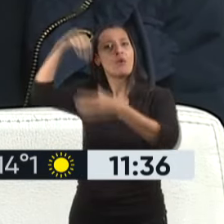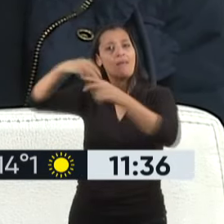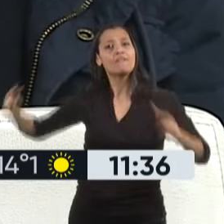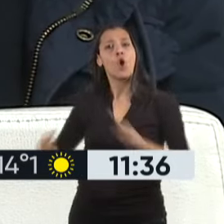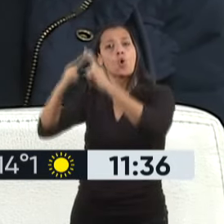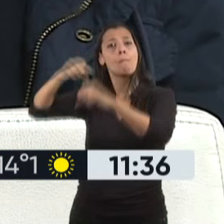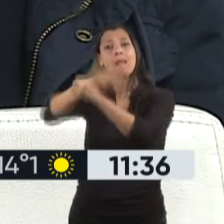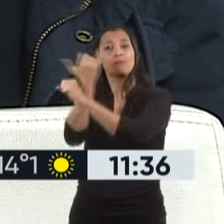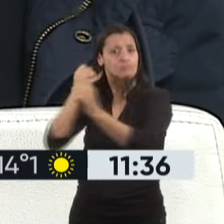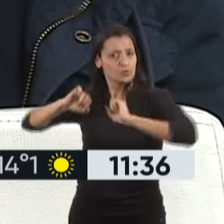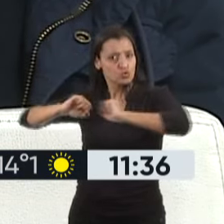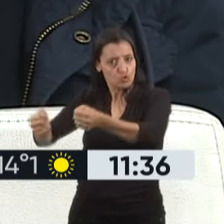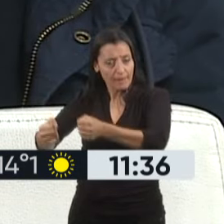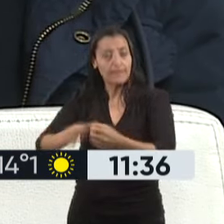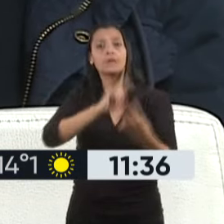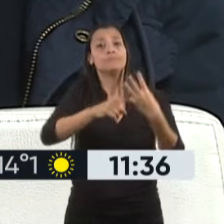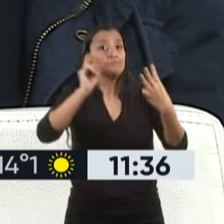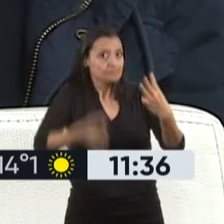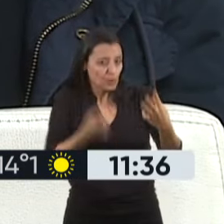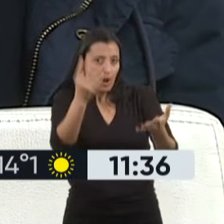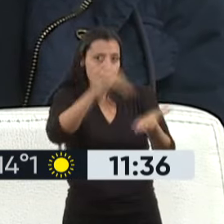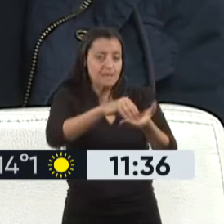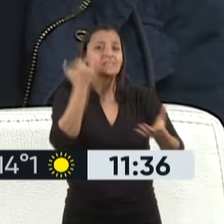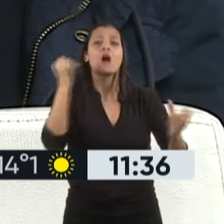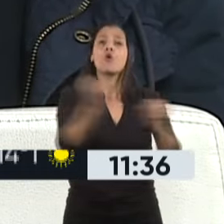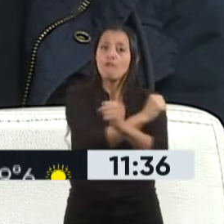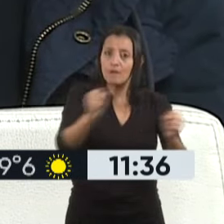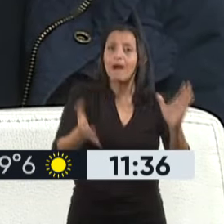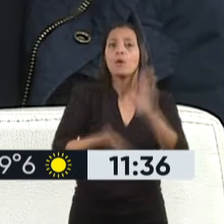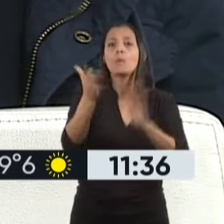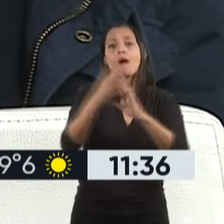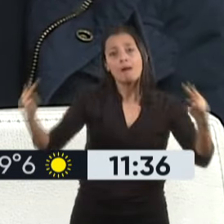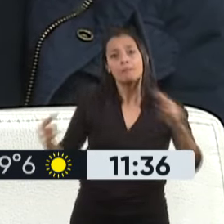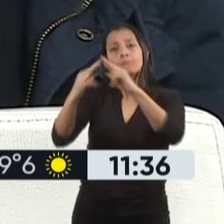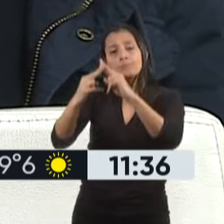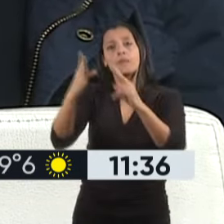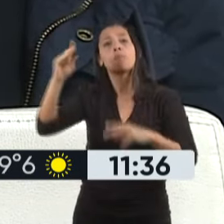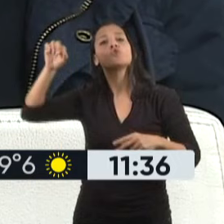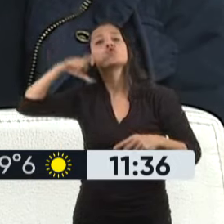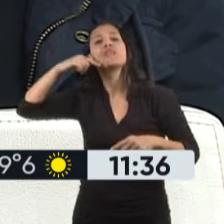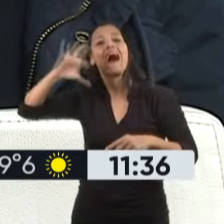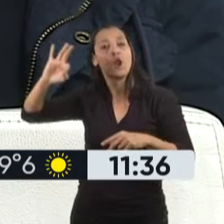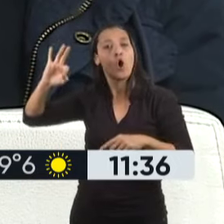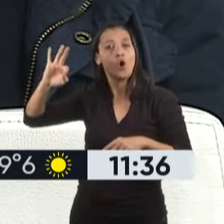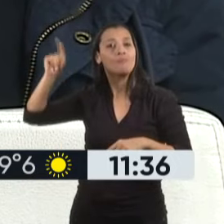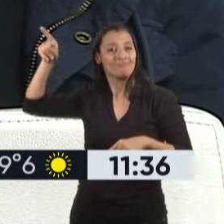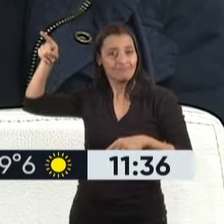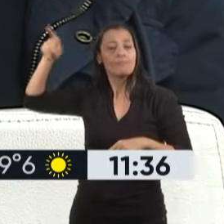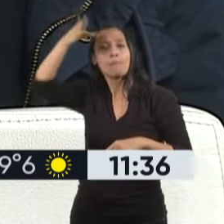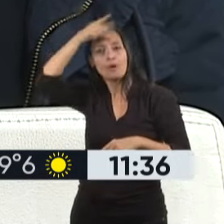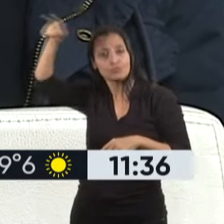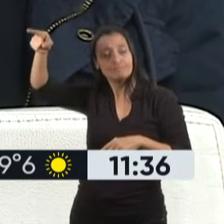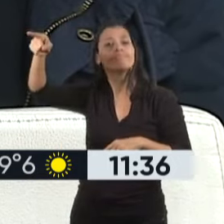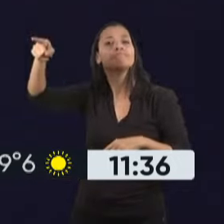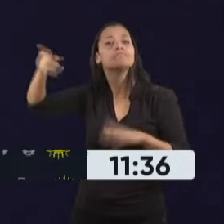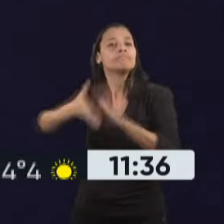Mercosur y acto seguido si efectivamente se confirma un encuentro con Jair Bolsonaro en Brasil, entiendo, en los próximos días.